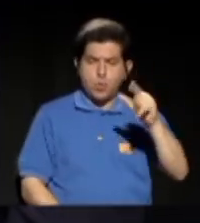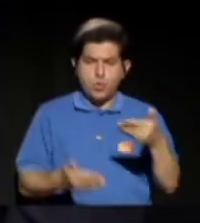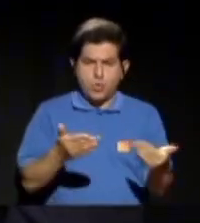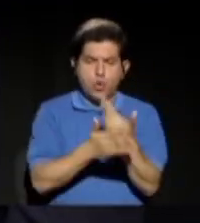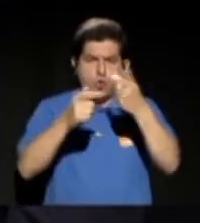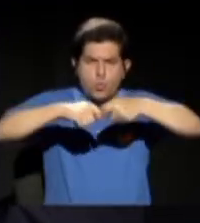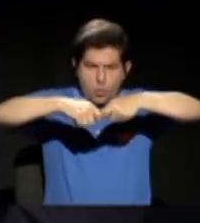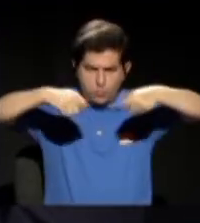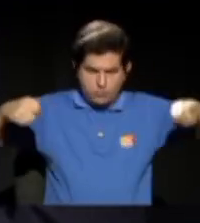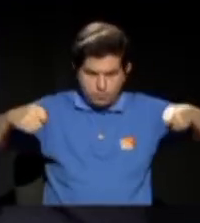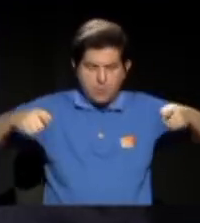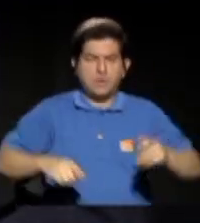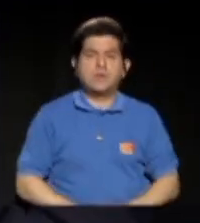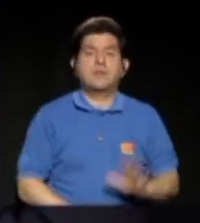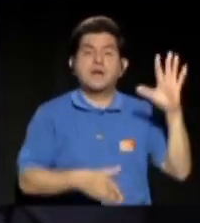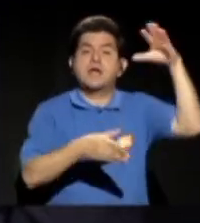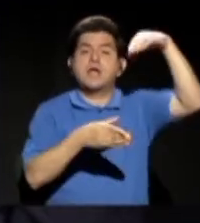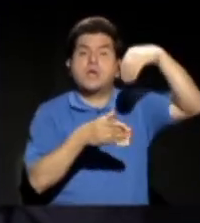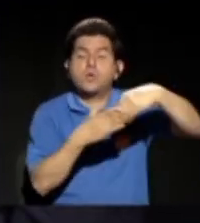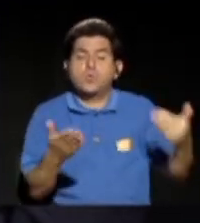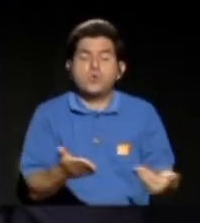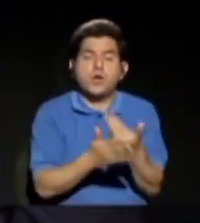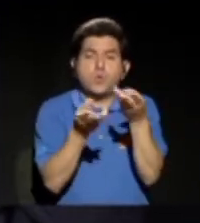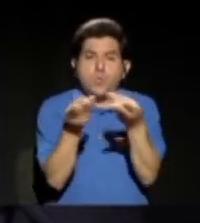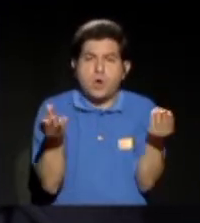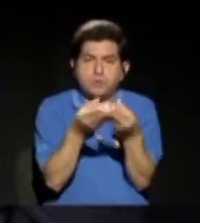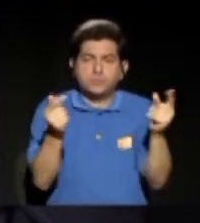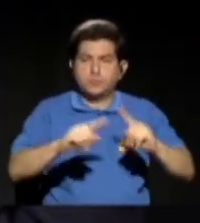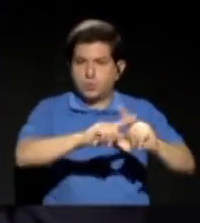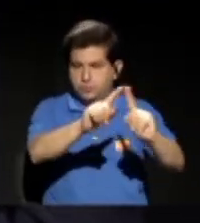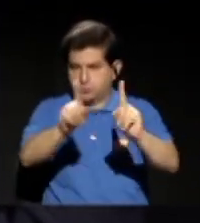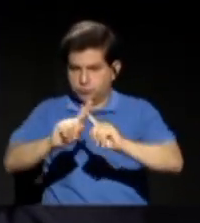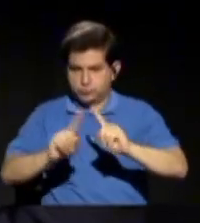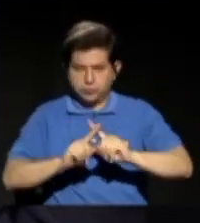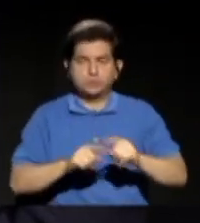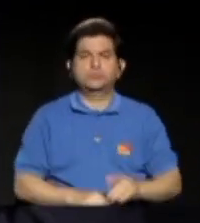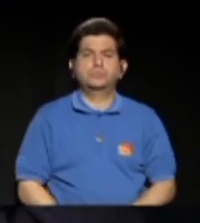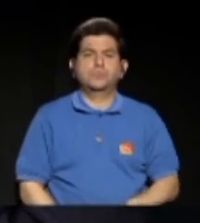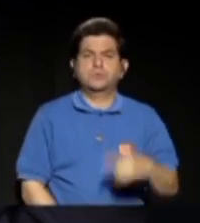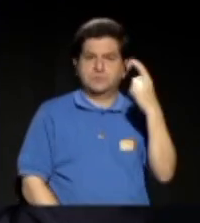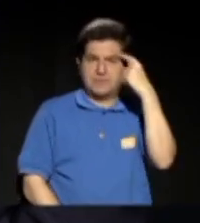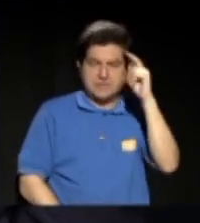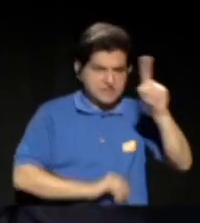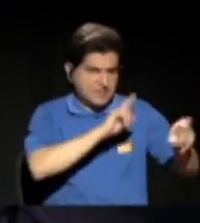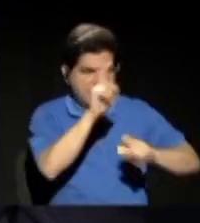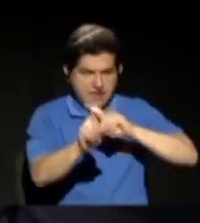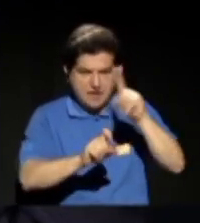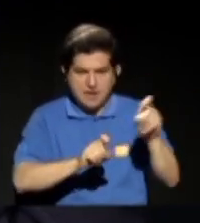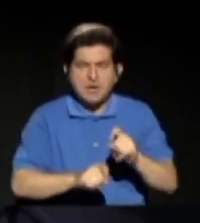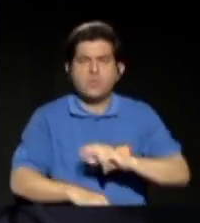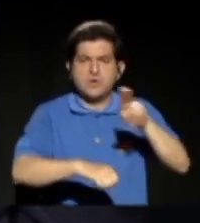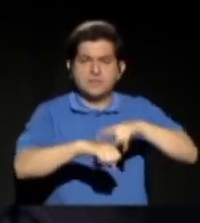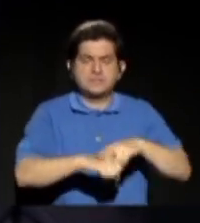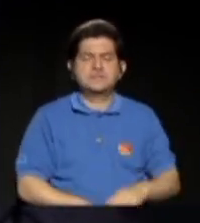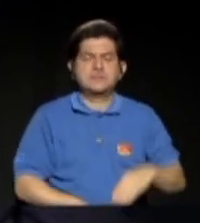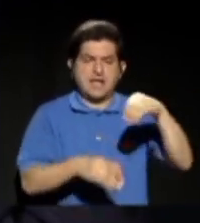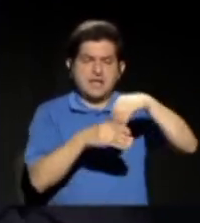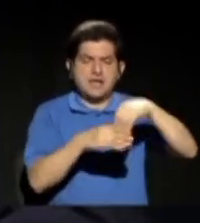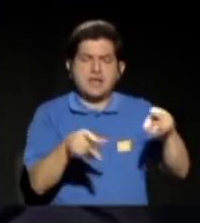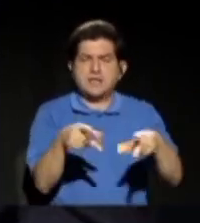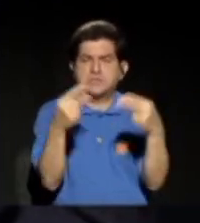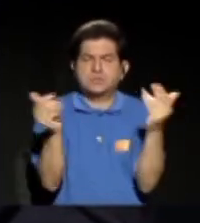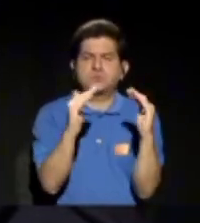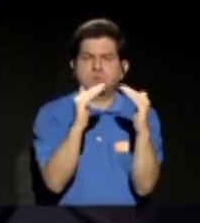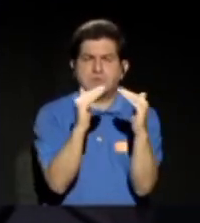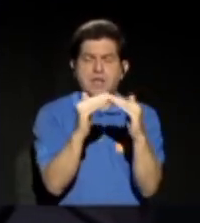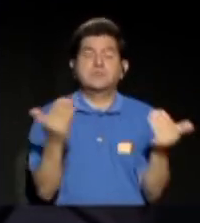medición que incorpora una nueva canasta de bienes y servicios basada en una encuesta nacional de ingresos y gastos de los hogares,